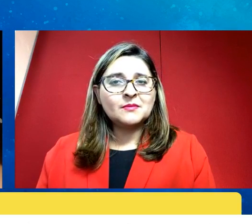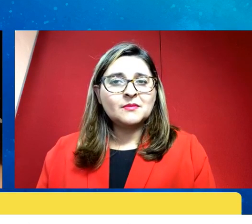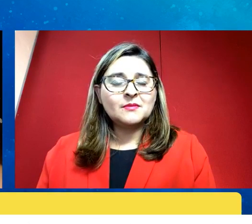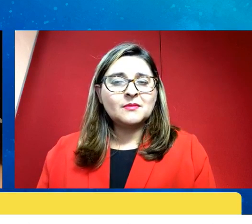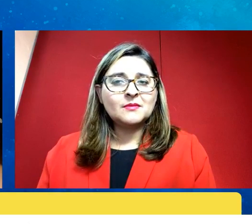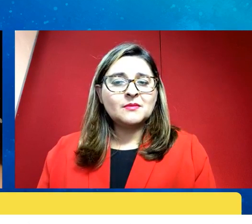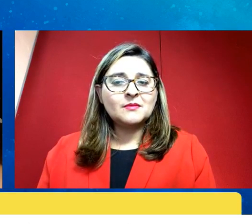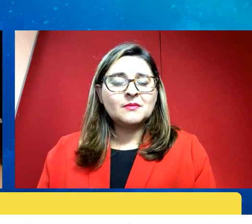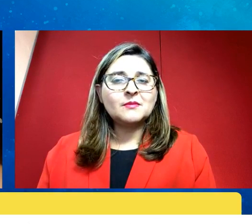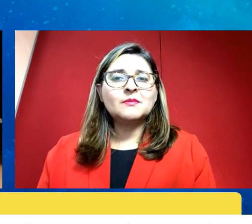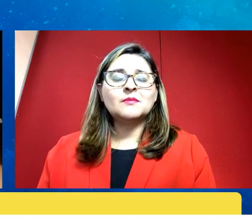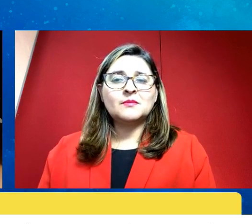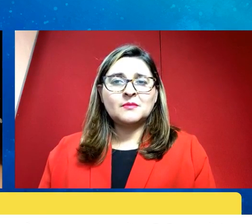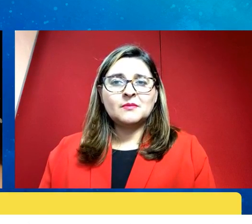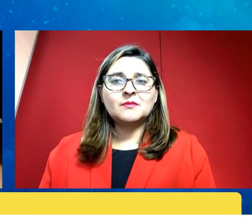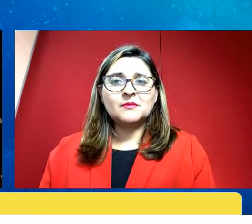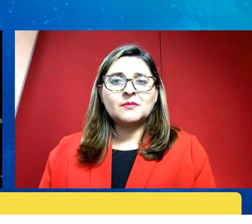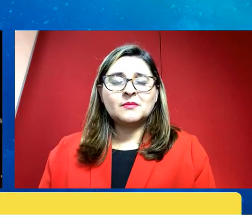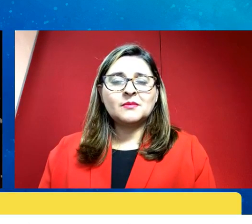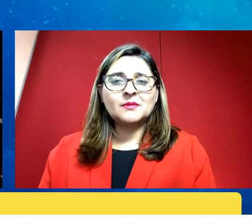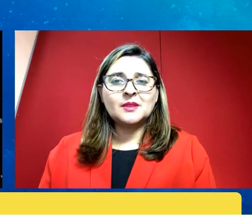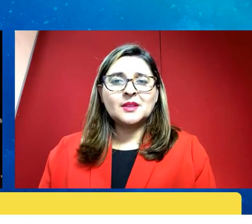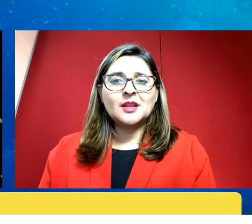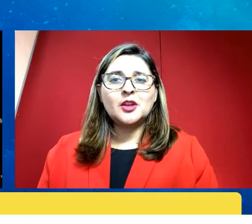en intermedias entre...